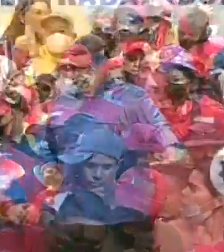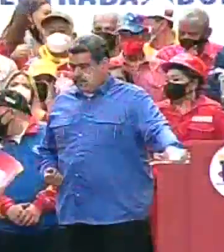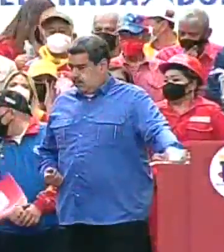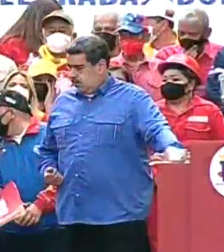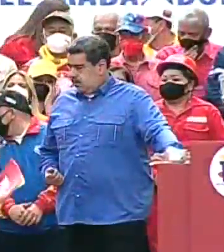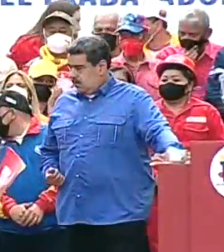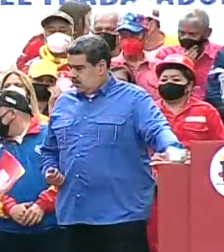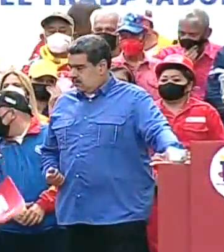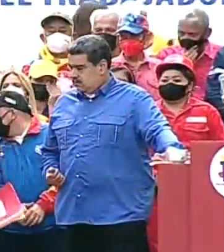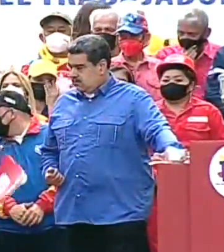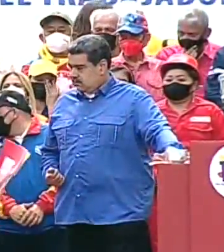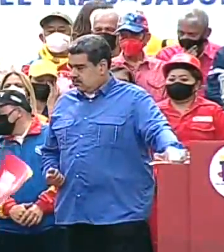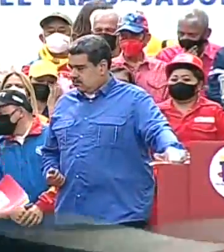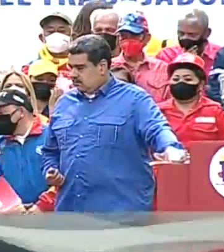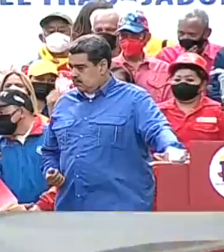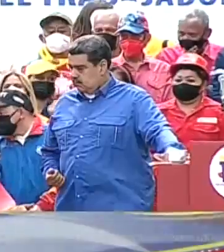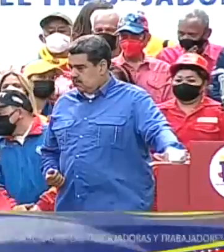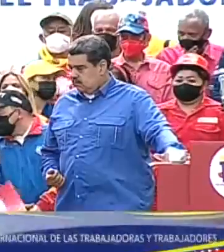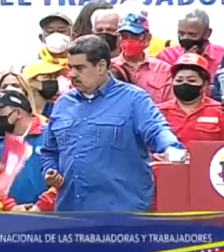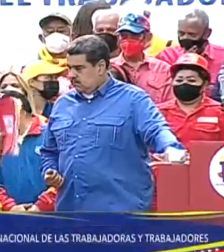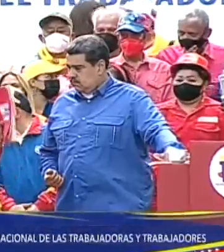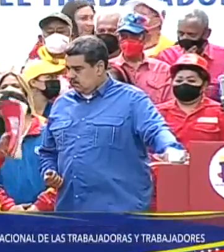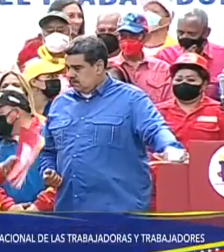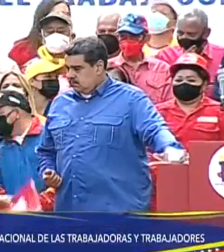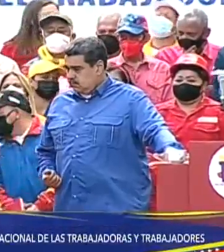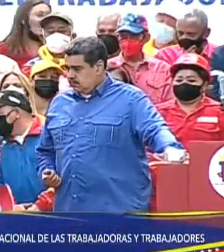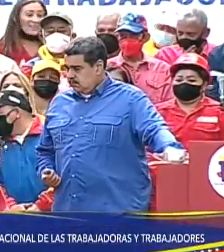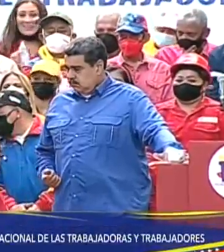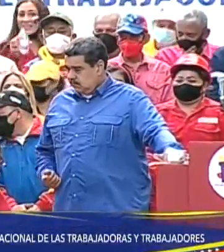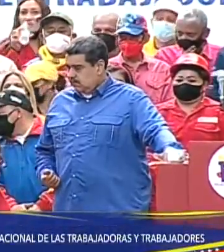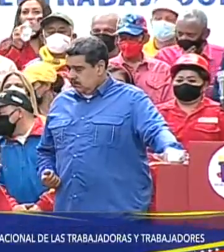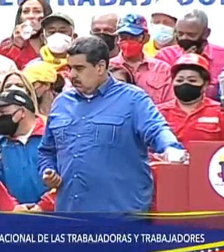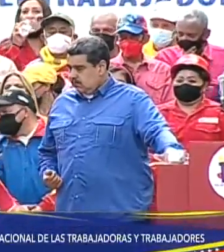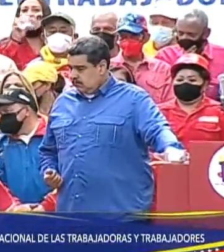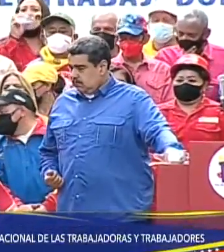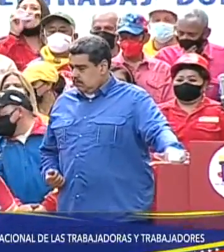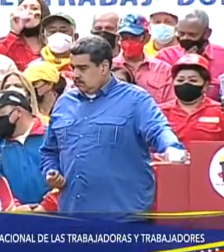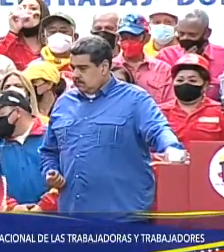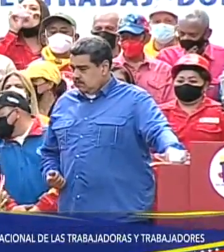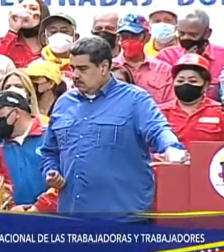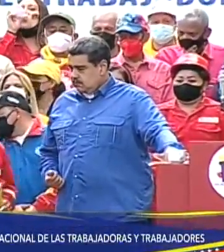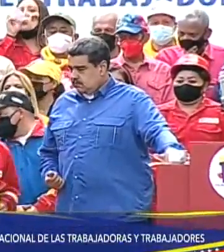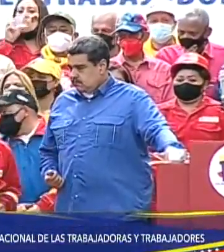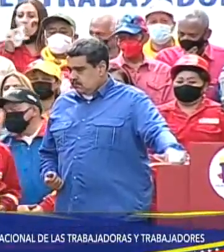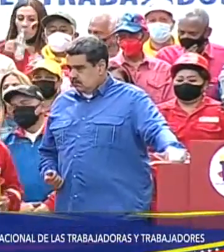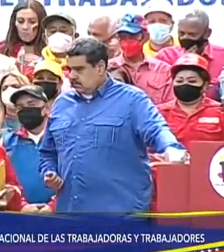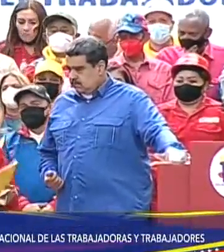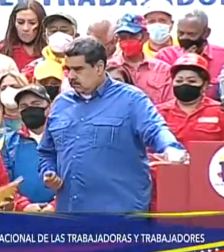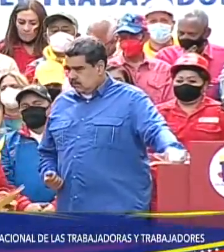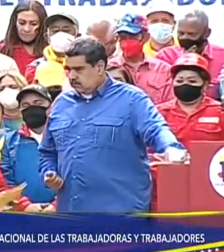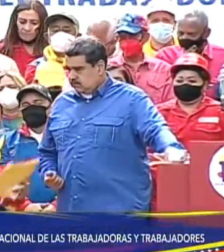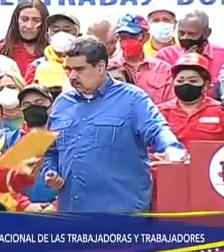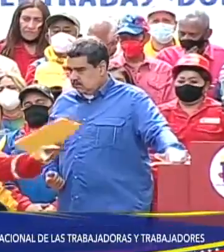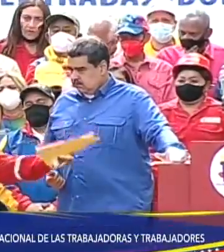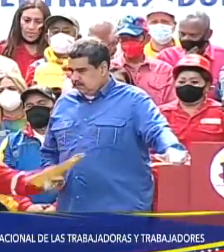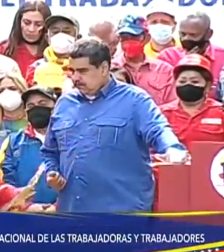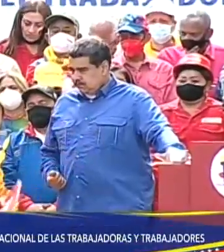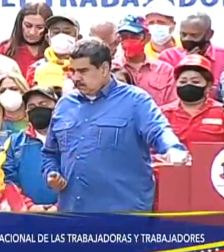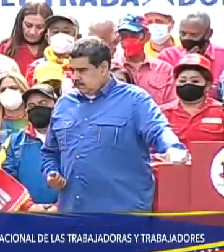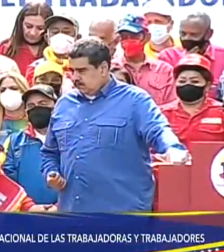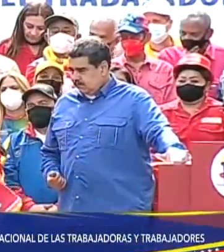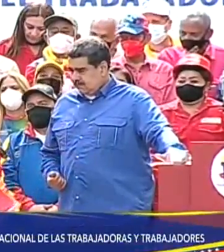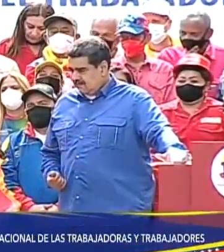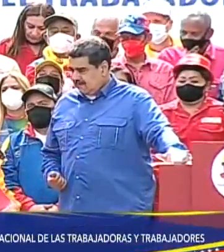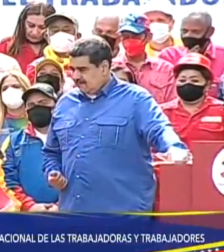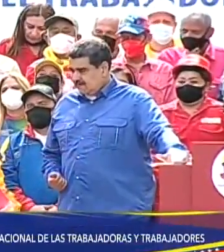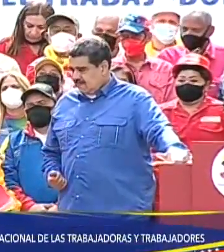de todos los planes formativos que se estén llevando y la homologación de los mismos, señor presidente. Igualmente, para cerrar, porque lo demás